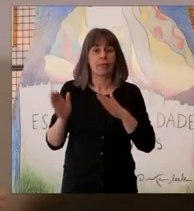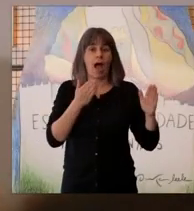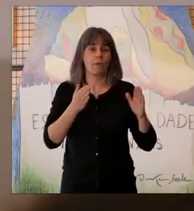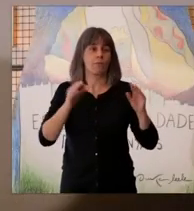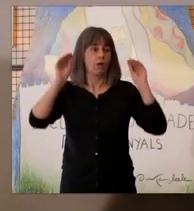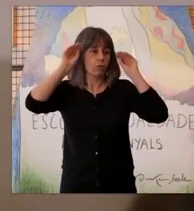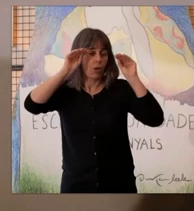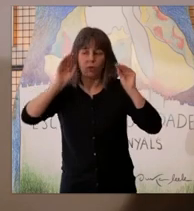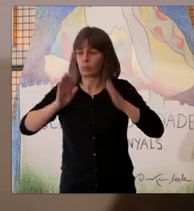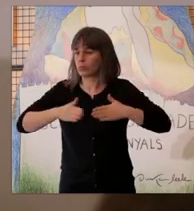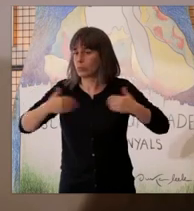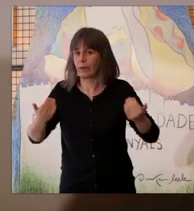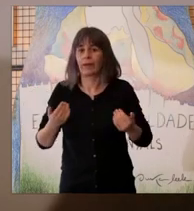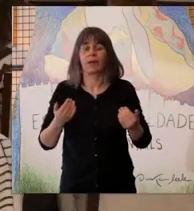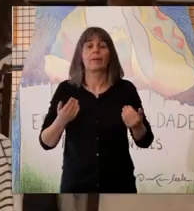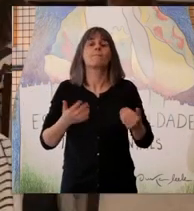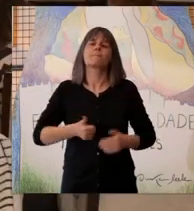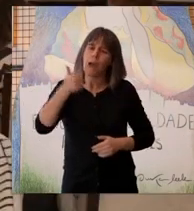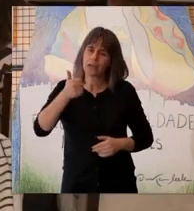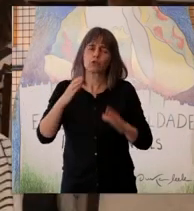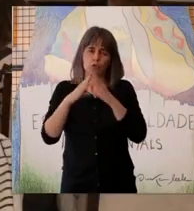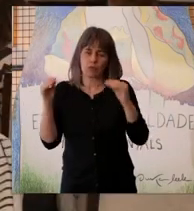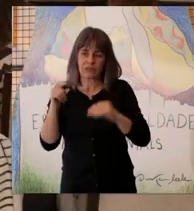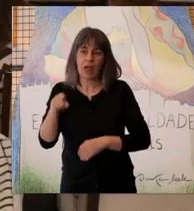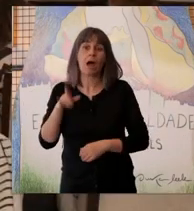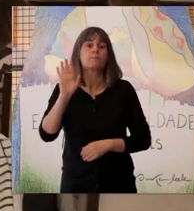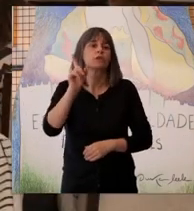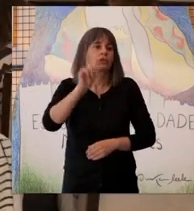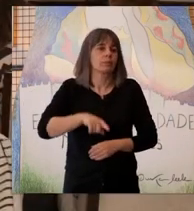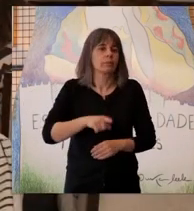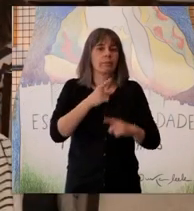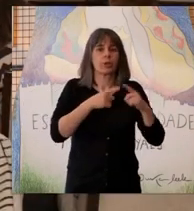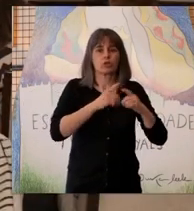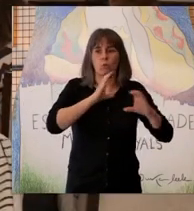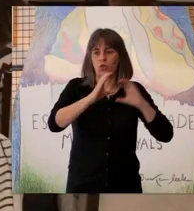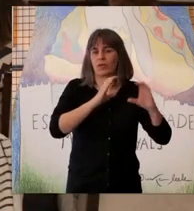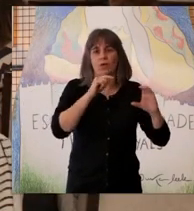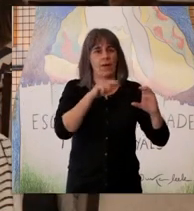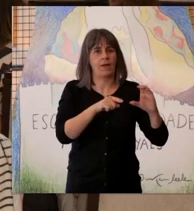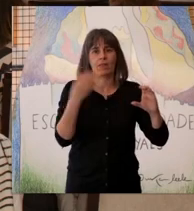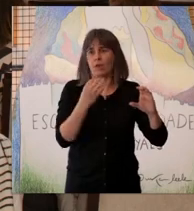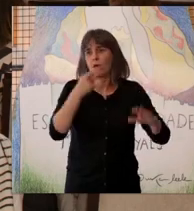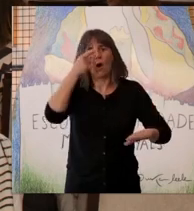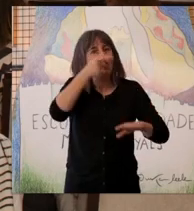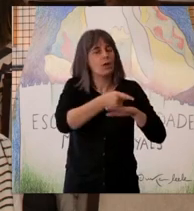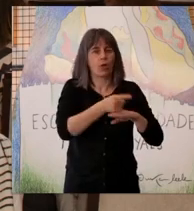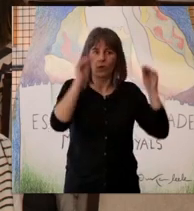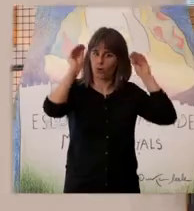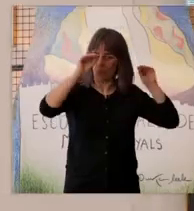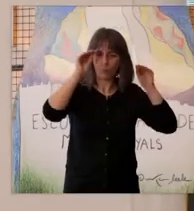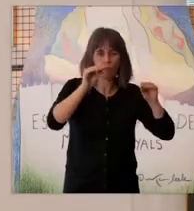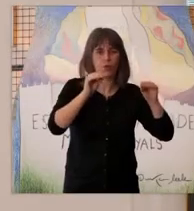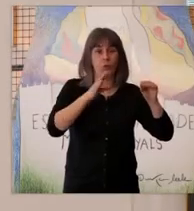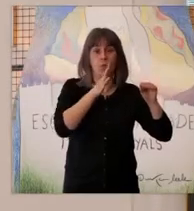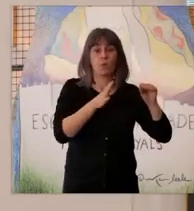luego la formación Universitaria no pero es que yo creo que en los medios de comunicación tiene que ser una obligación porque la gente que